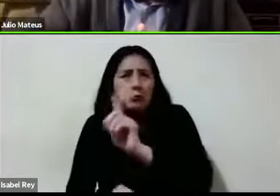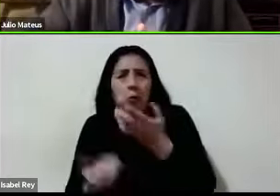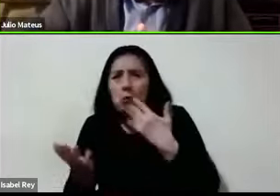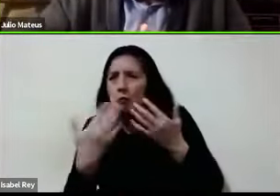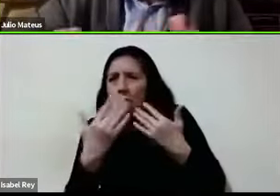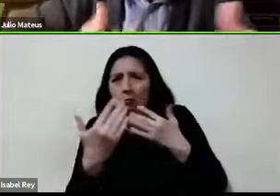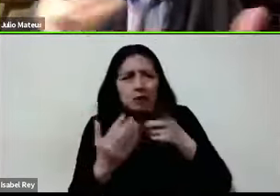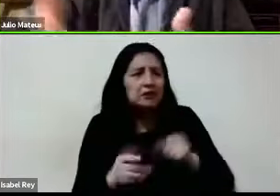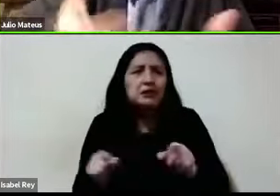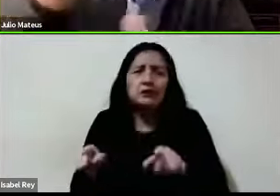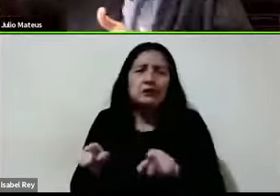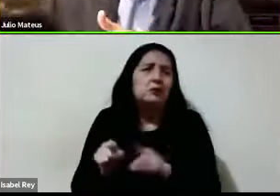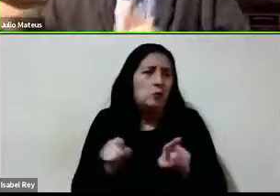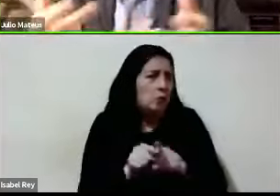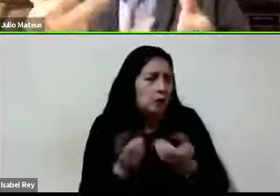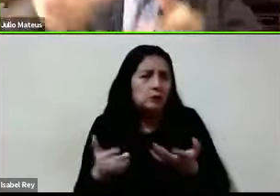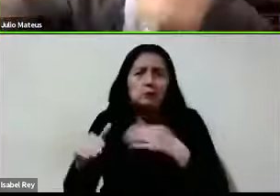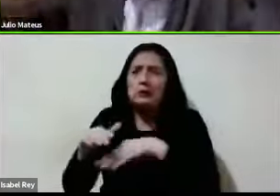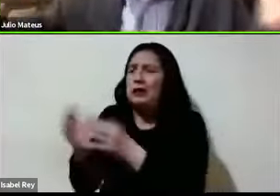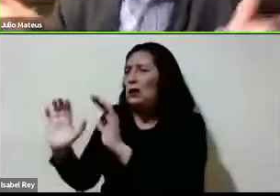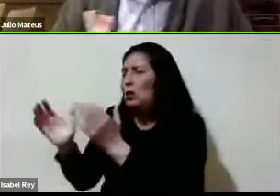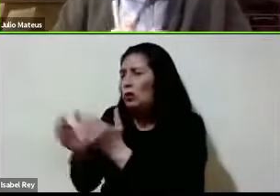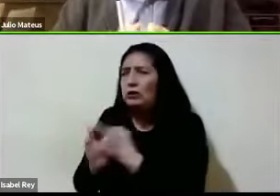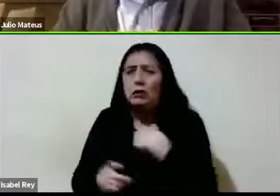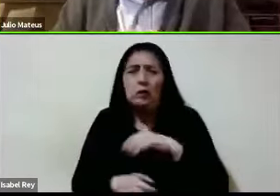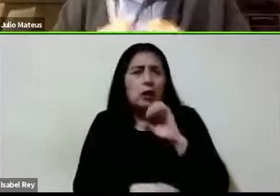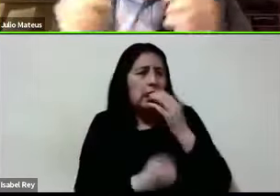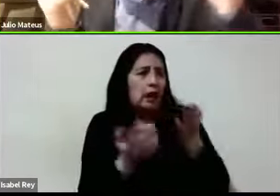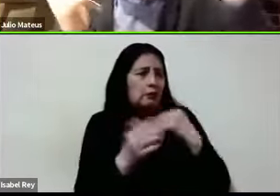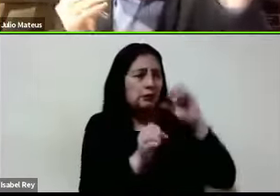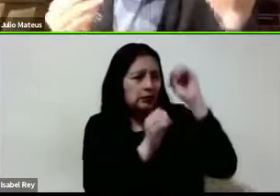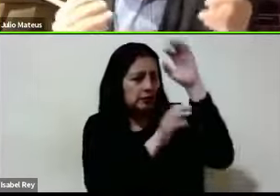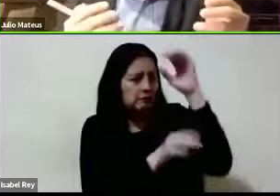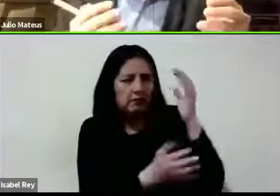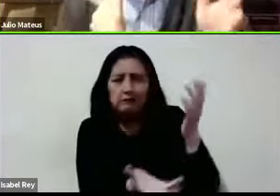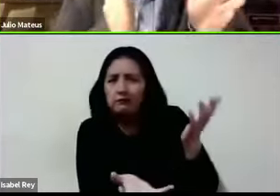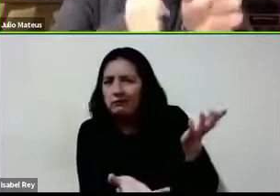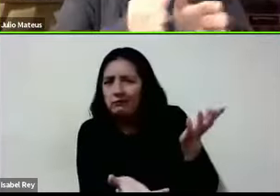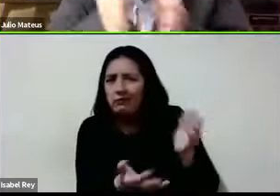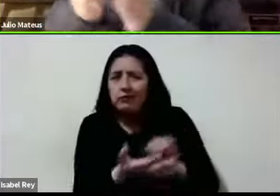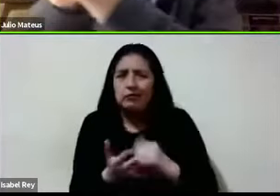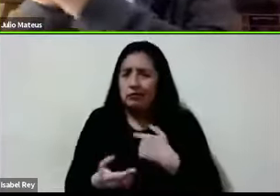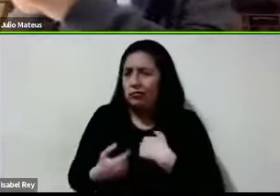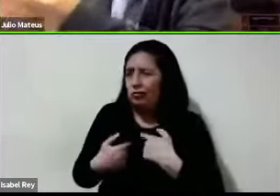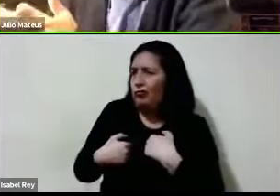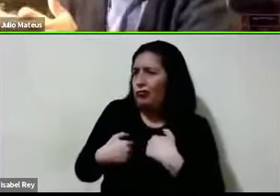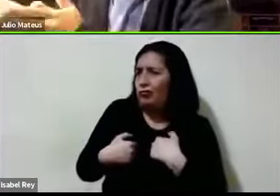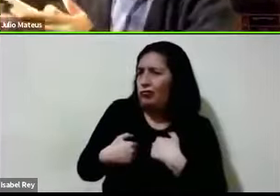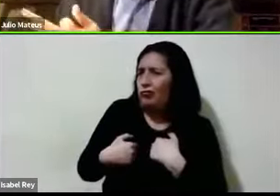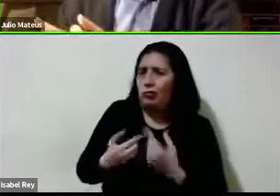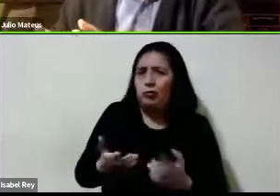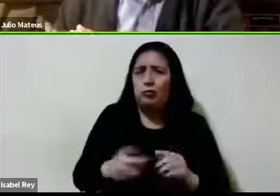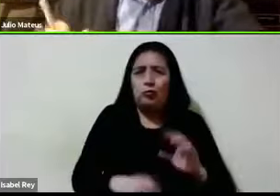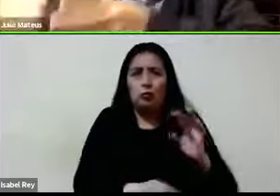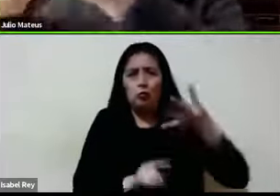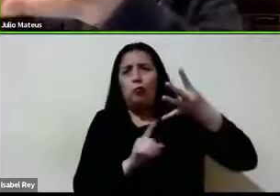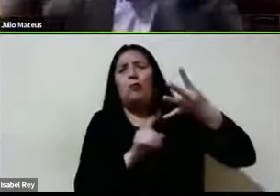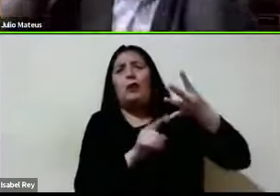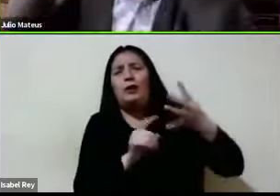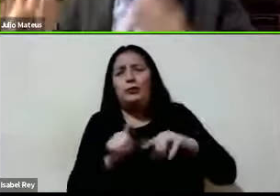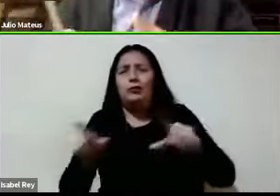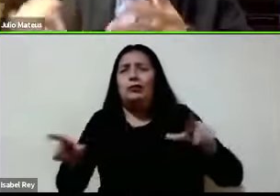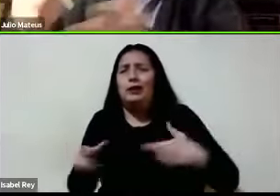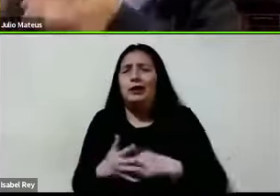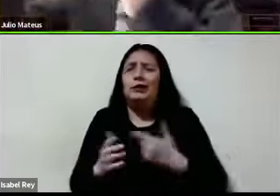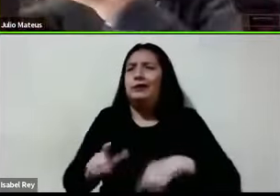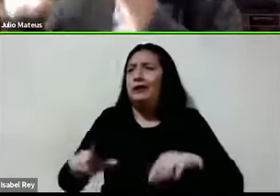estilos en la escuela y luego no hablas del semáforo en la ciudad. Entonces, yo pondría además un cuarto espacio que es el de los medios